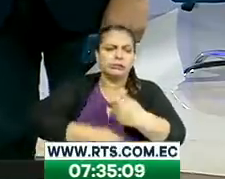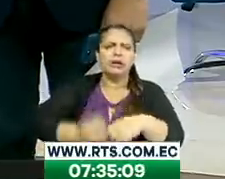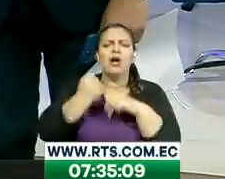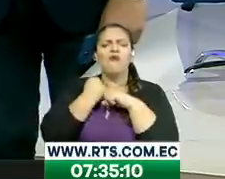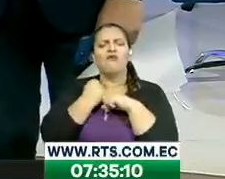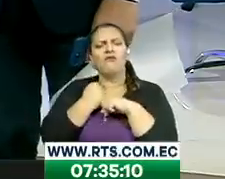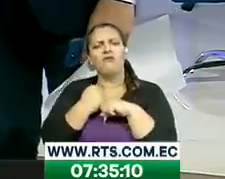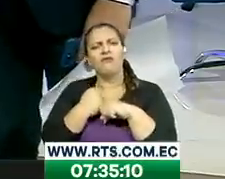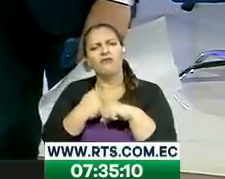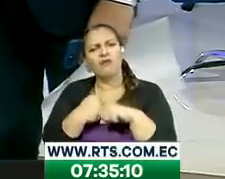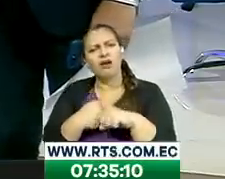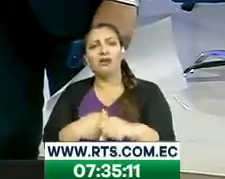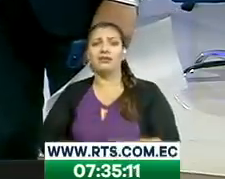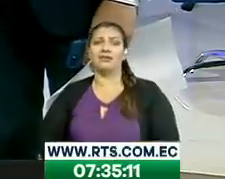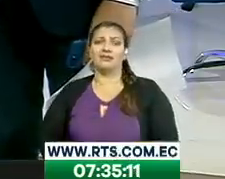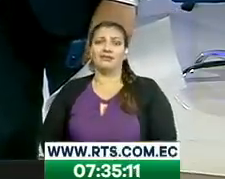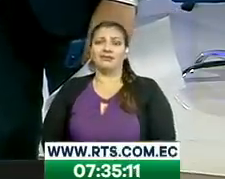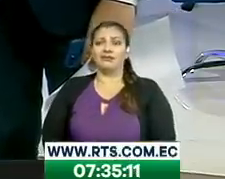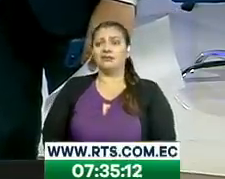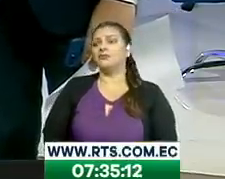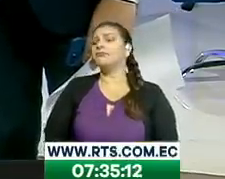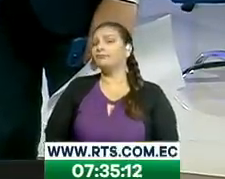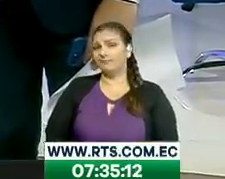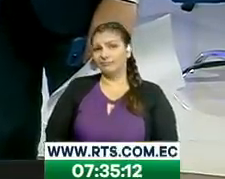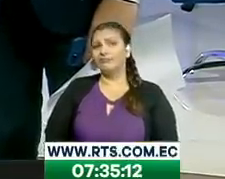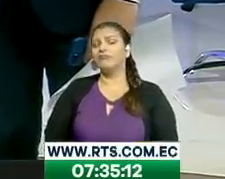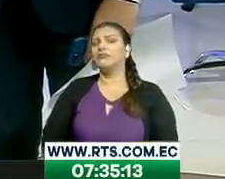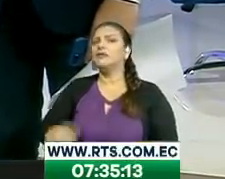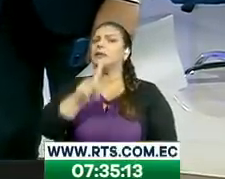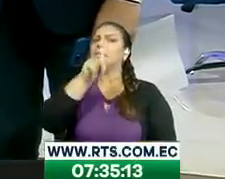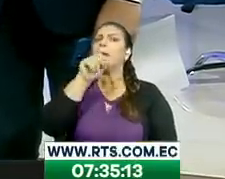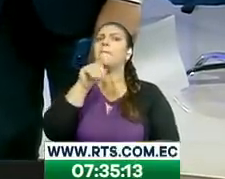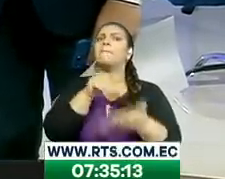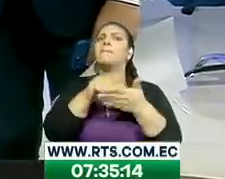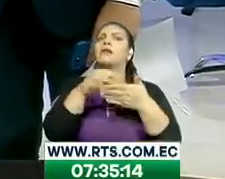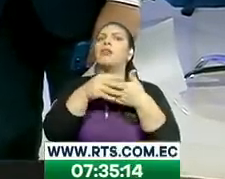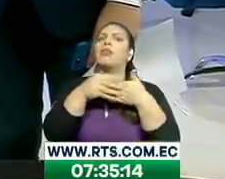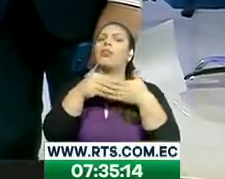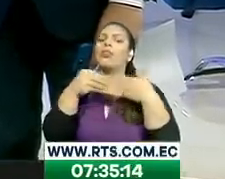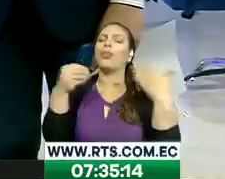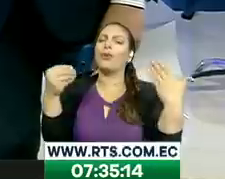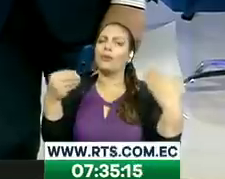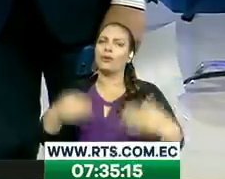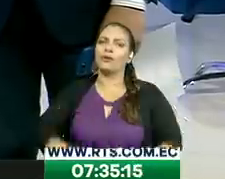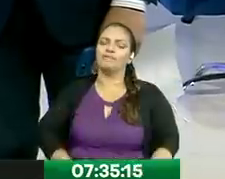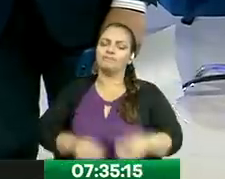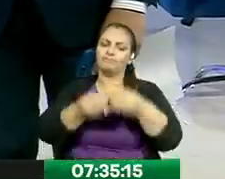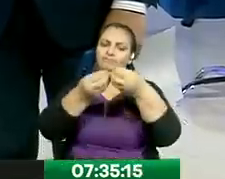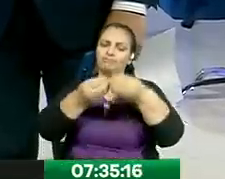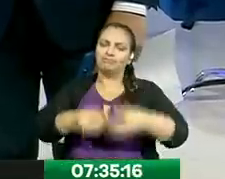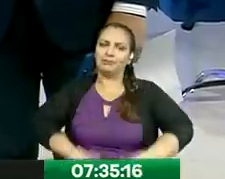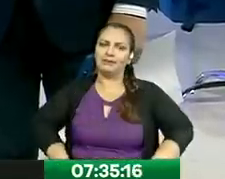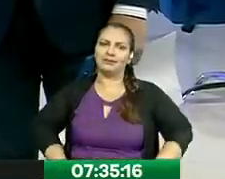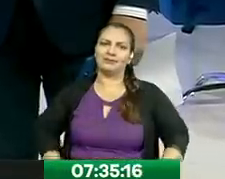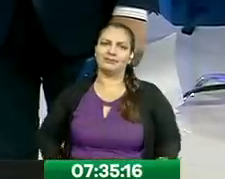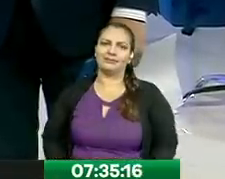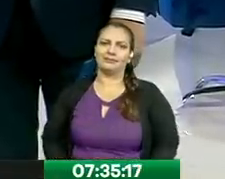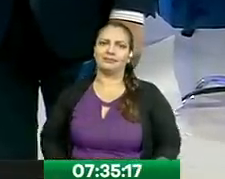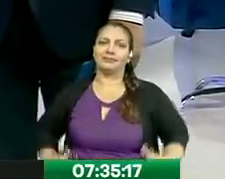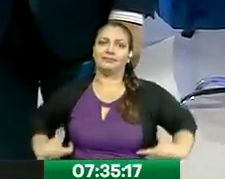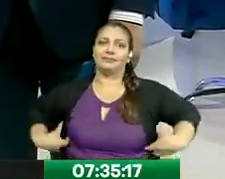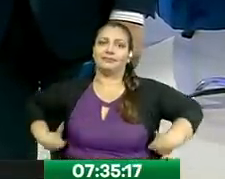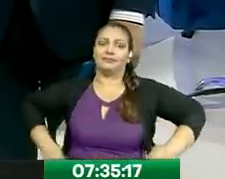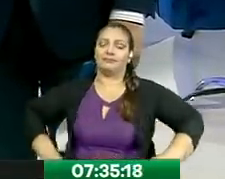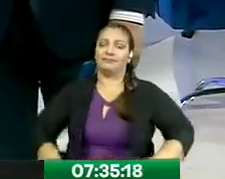trabajo verdad logra adquirir esa mercadería cuyo valor está estimado en un poco más de mil dólares sin